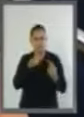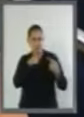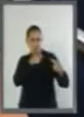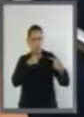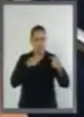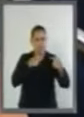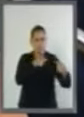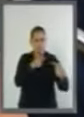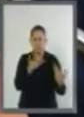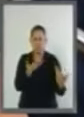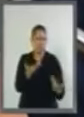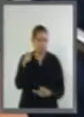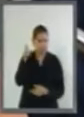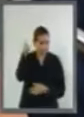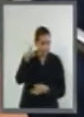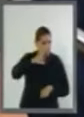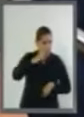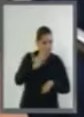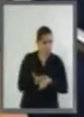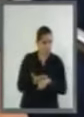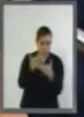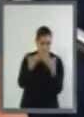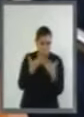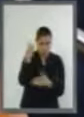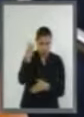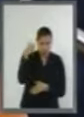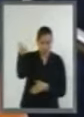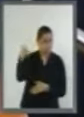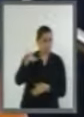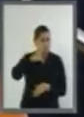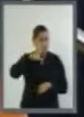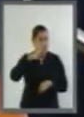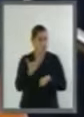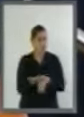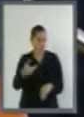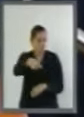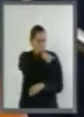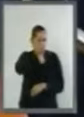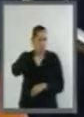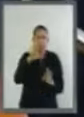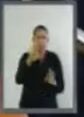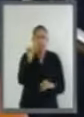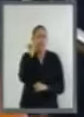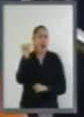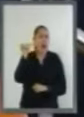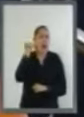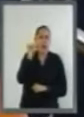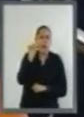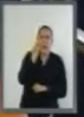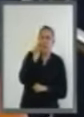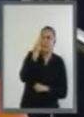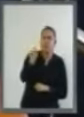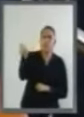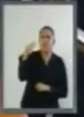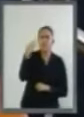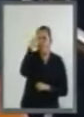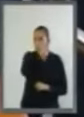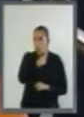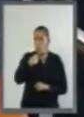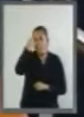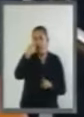mundo. Nosotros acabamos de ver ayer que este señor acaba de dedicar hora y media a